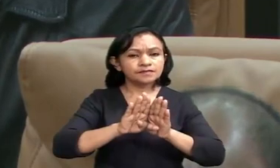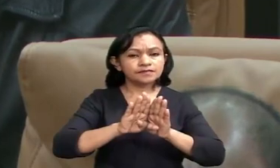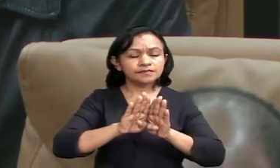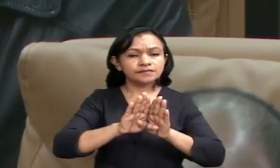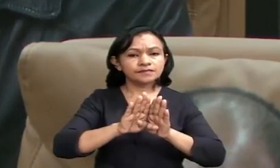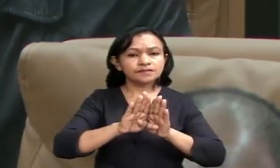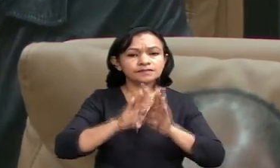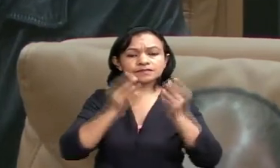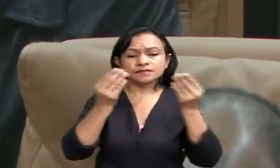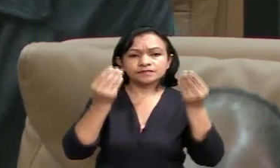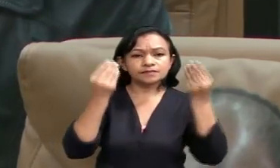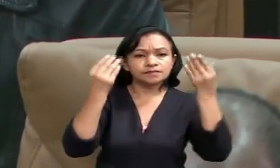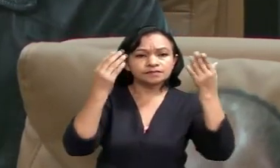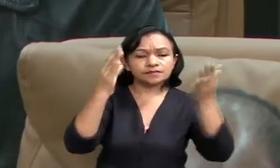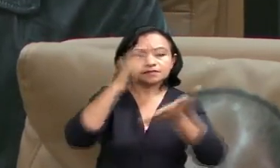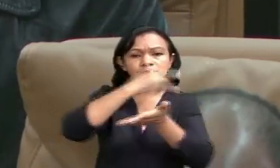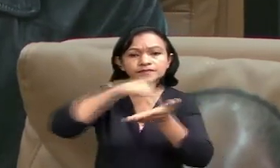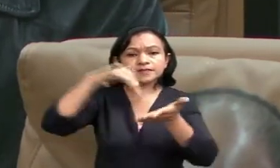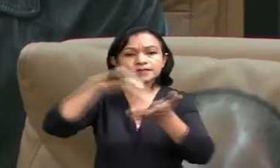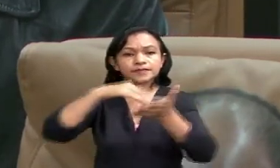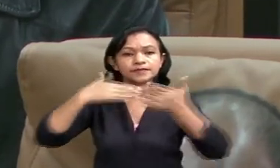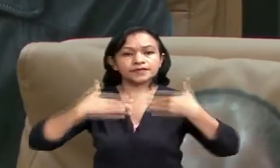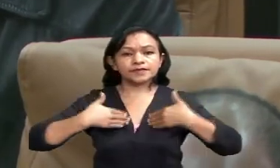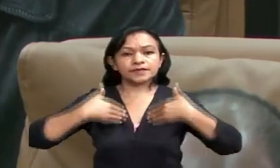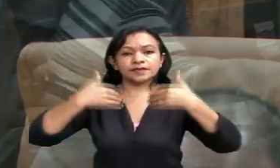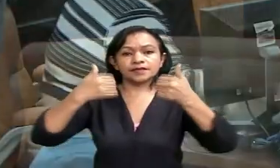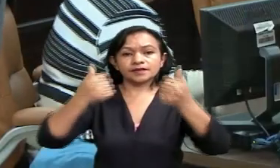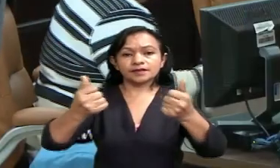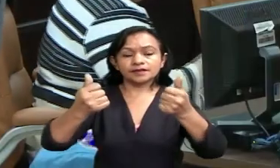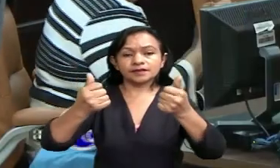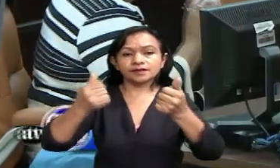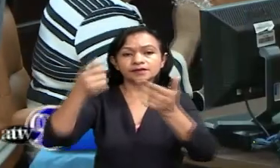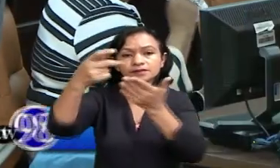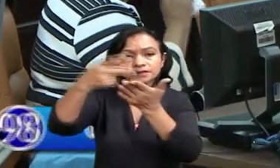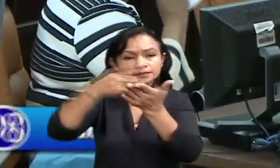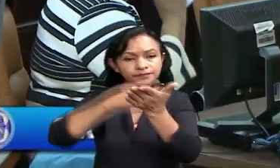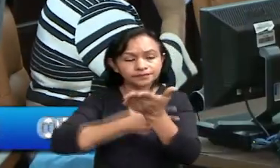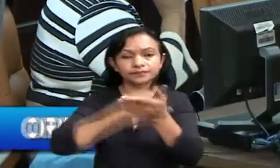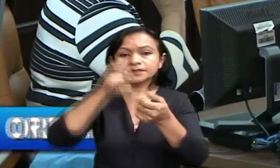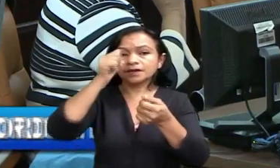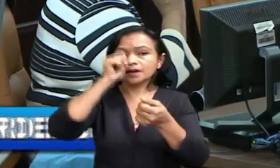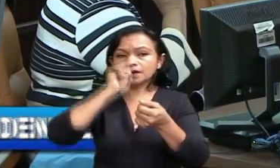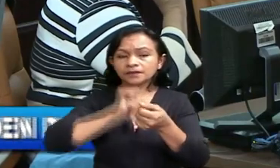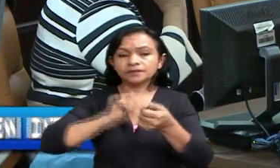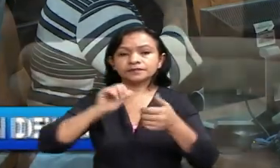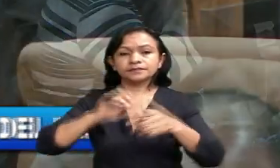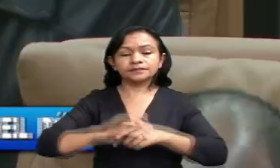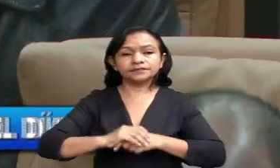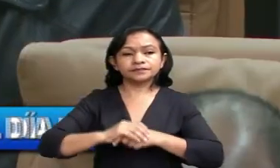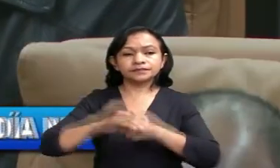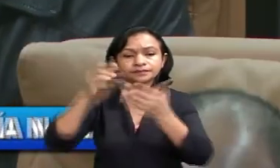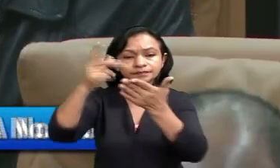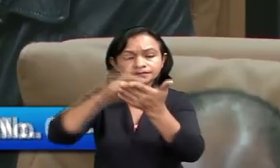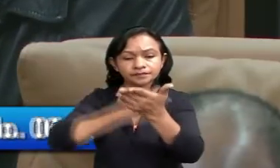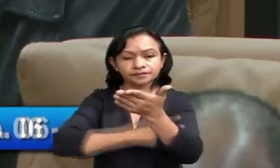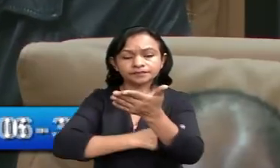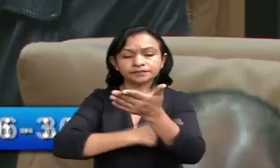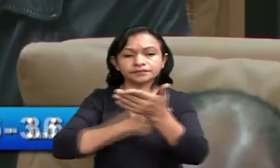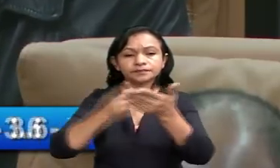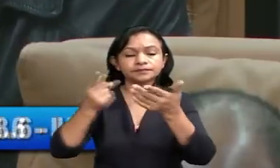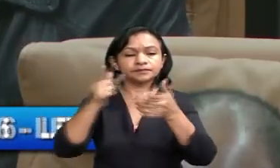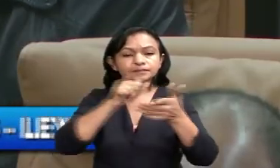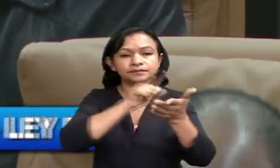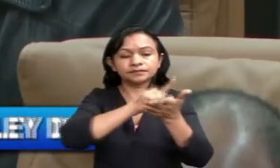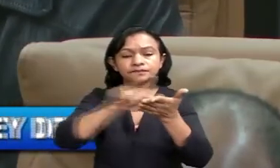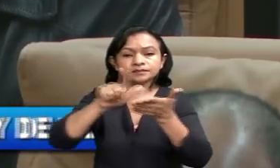hospitales, centros de salud, proyectos de agua potable, proyectos de alcantarillado